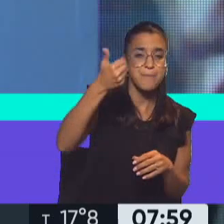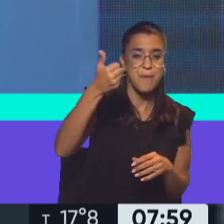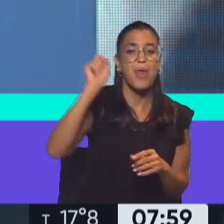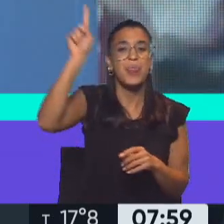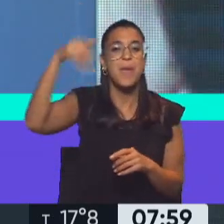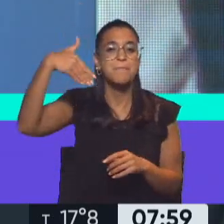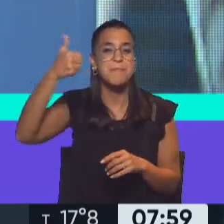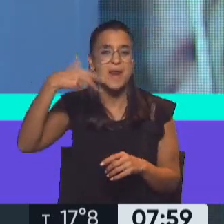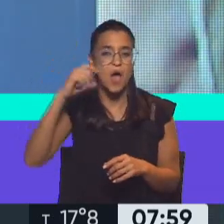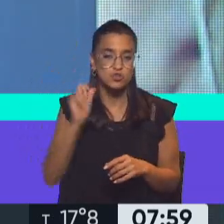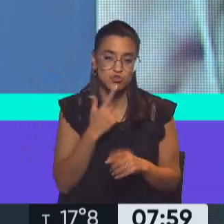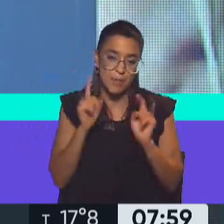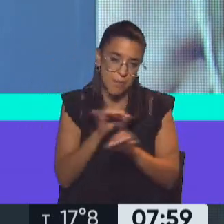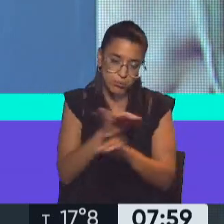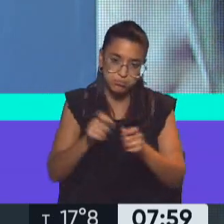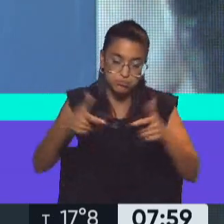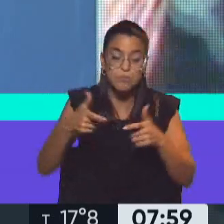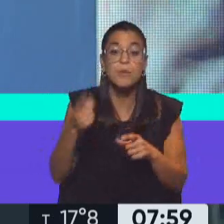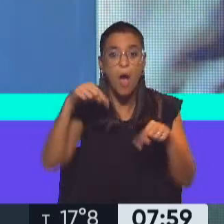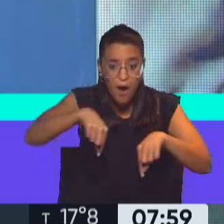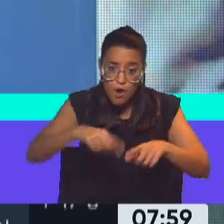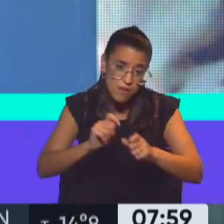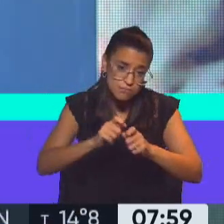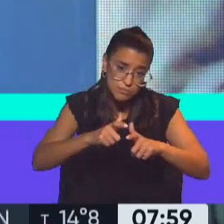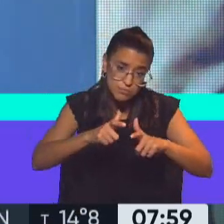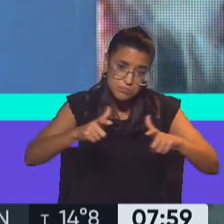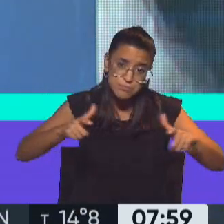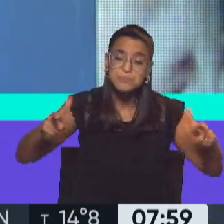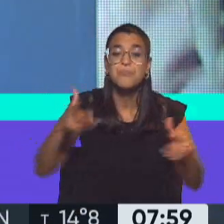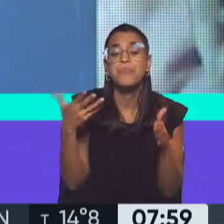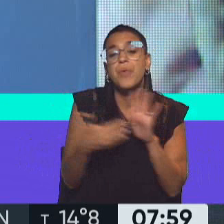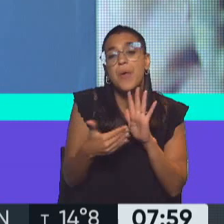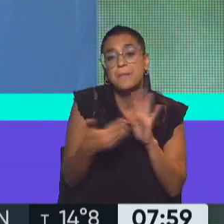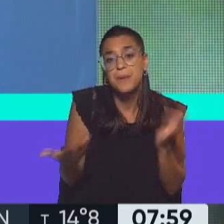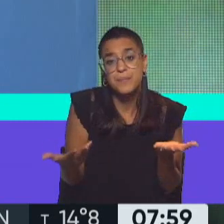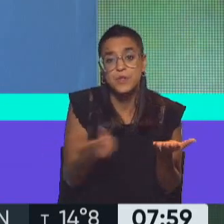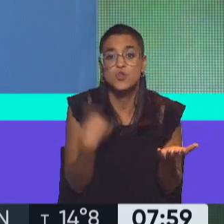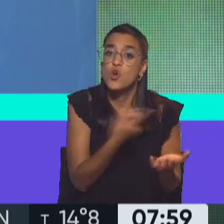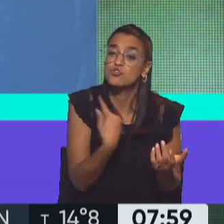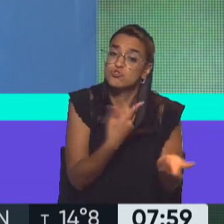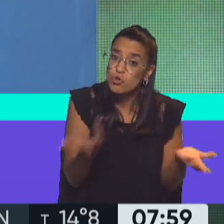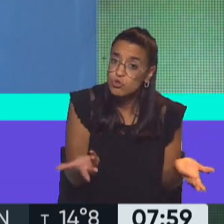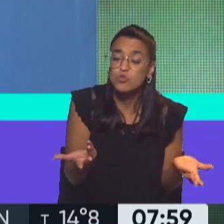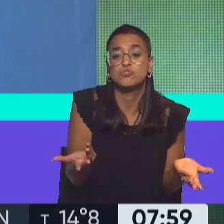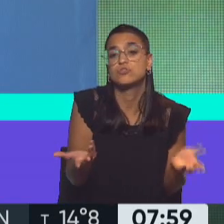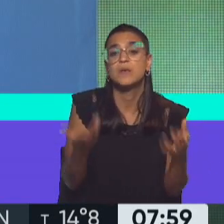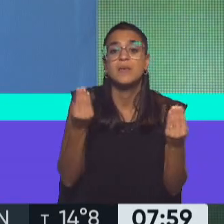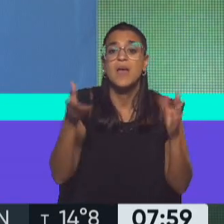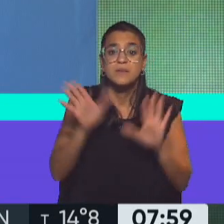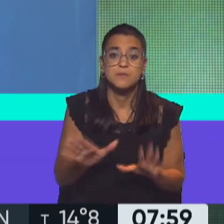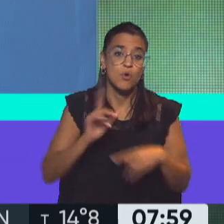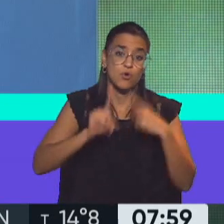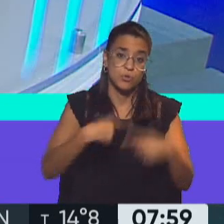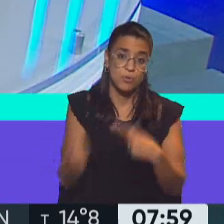Manaus, también lo era, y ahora va a seguir aumentando esto en la medida en que no hagamos todos lo que tenemos que hacer, que